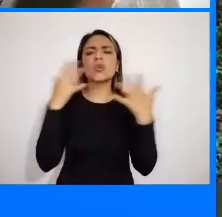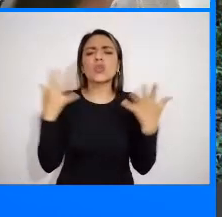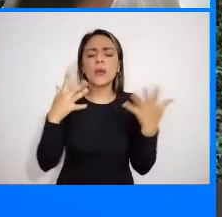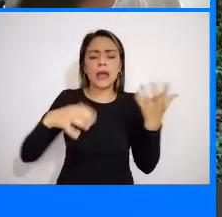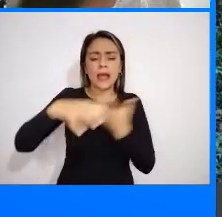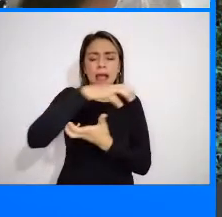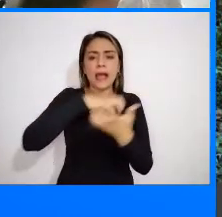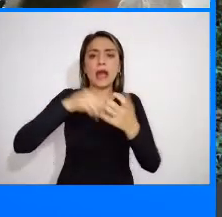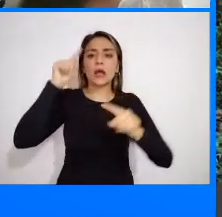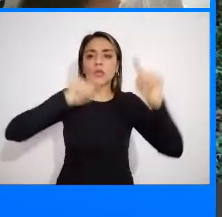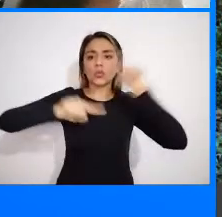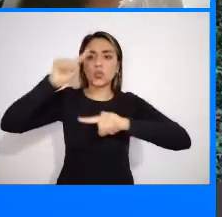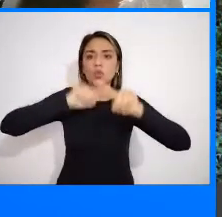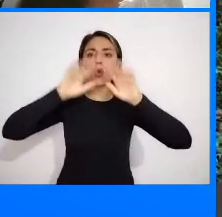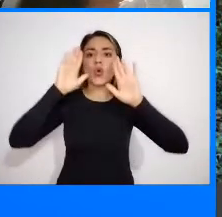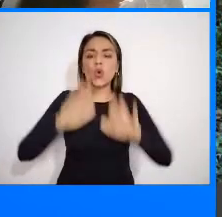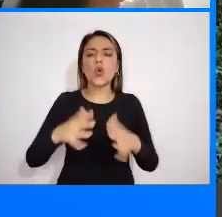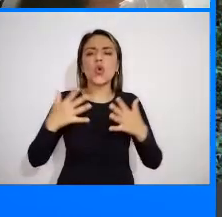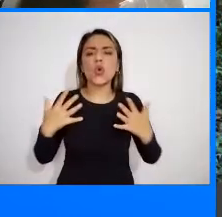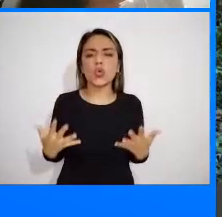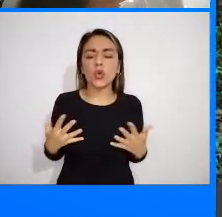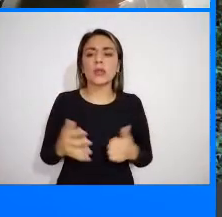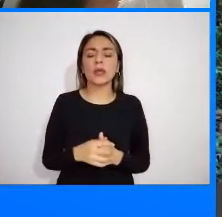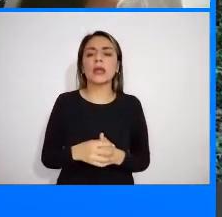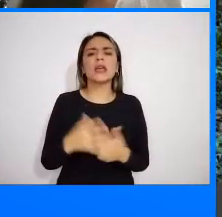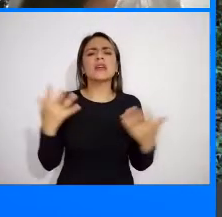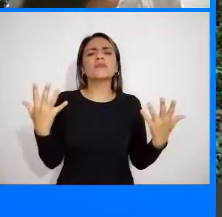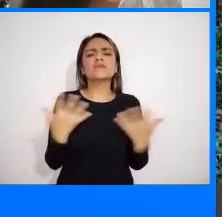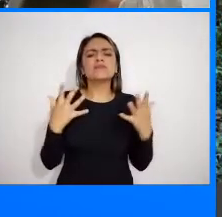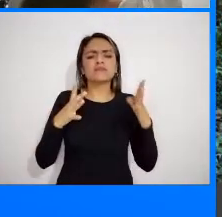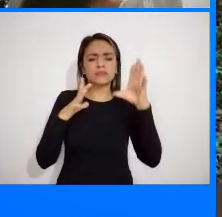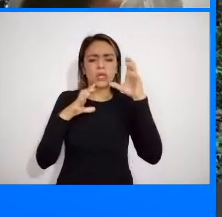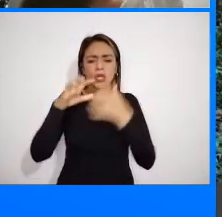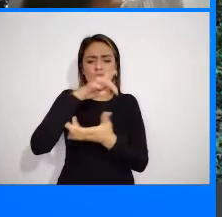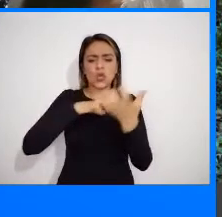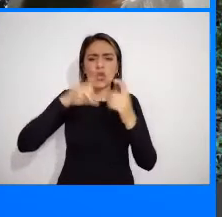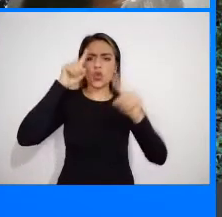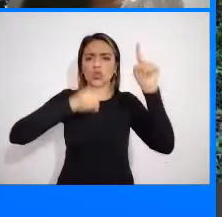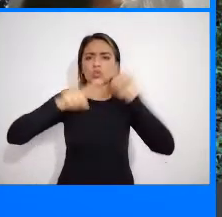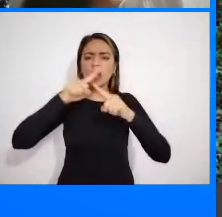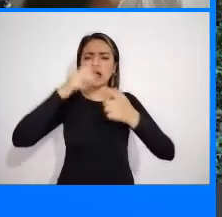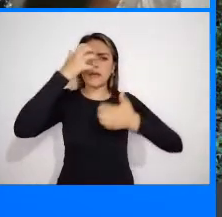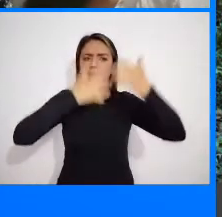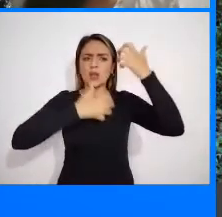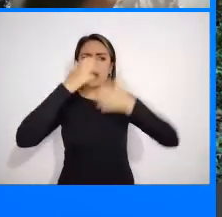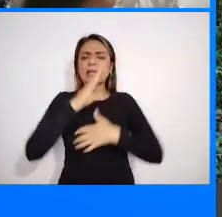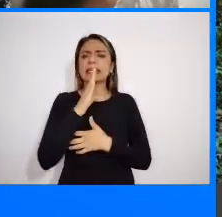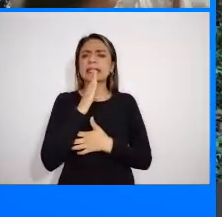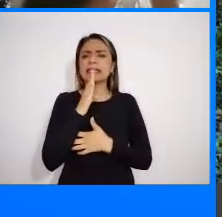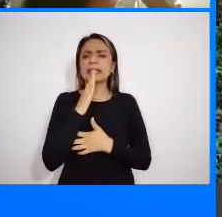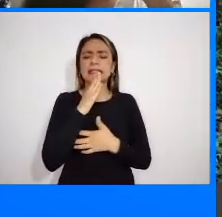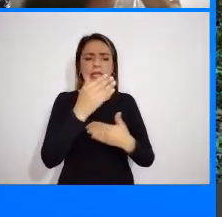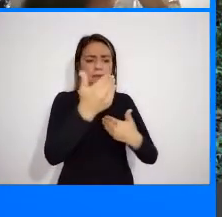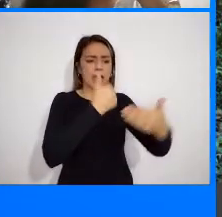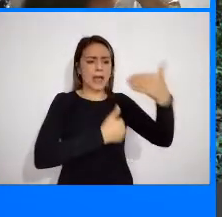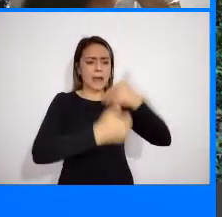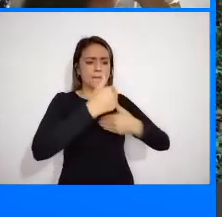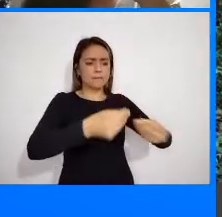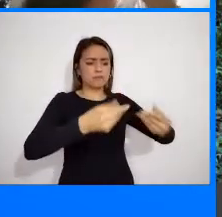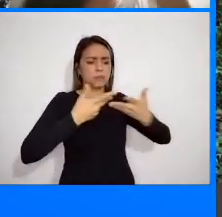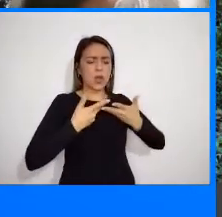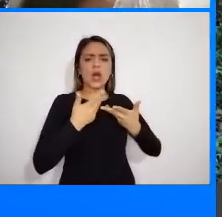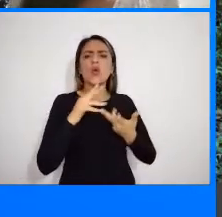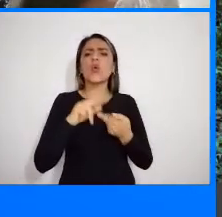ecoturismo. El ecoturista evalúa muy bien quiénes son sus proveedores y cuáles